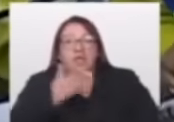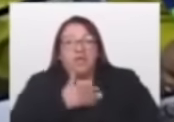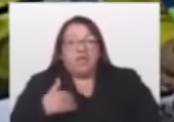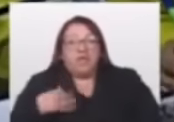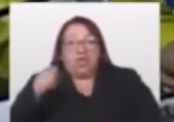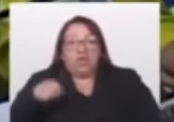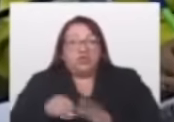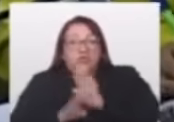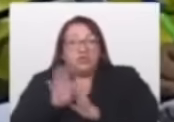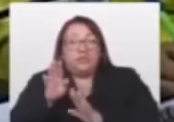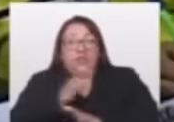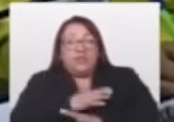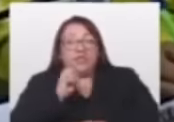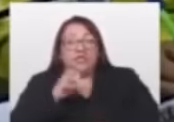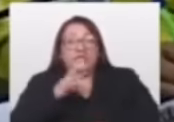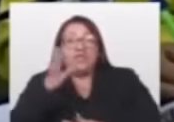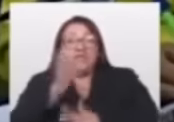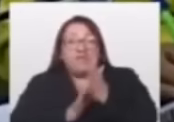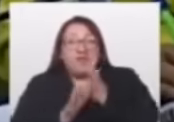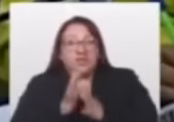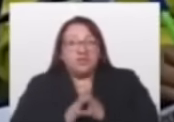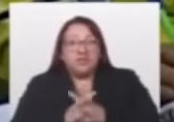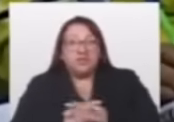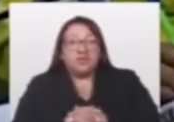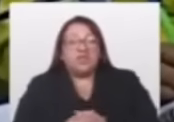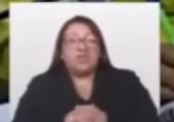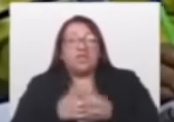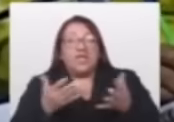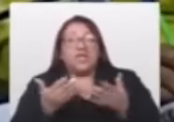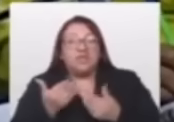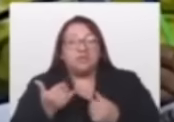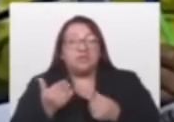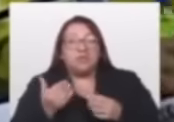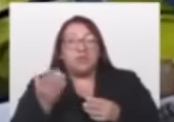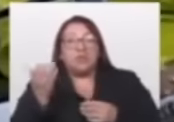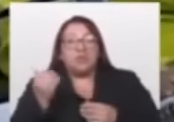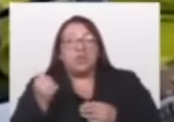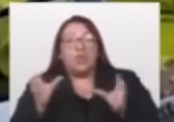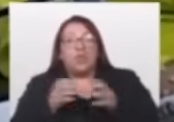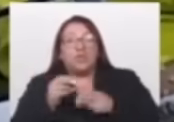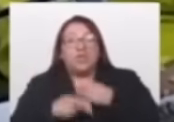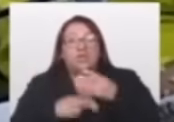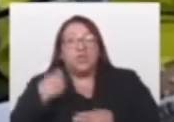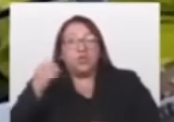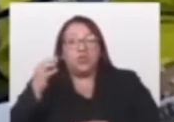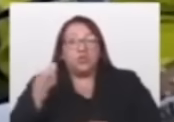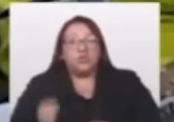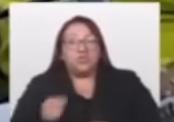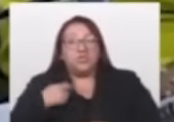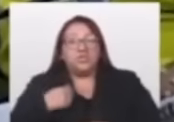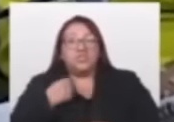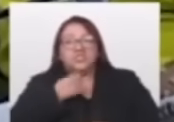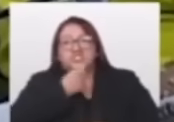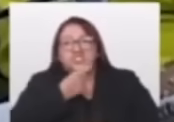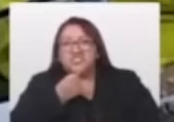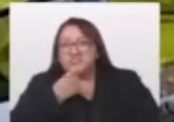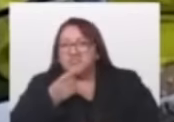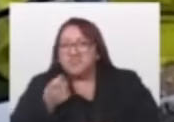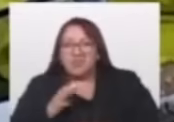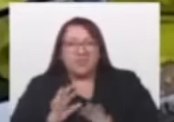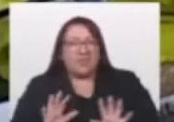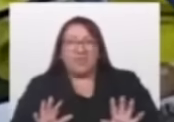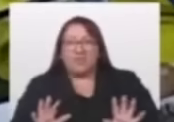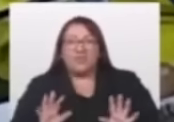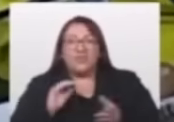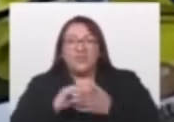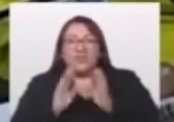de la Corte Suprema ya dijo que es falso que haya recibido presiones de la Junta Nacional de Justicia. Es más, dijo que eran chismes que publicó